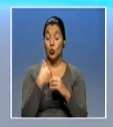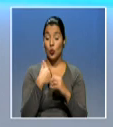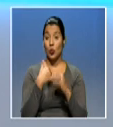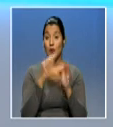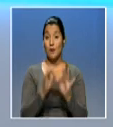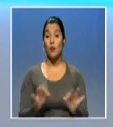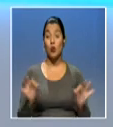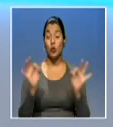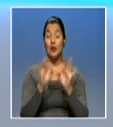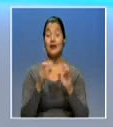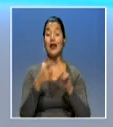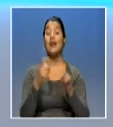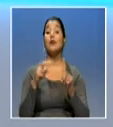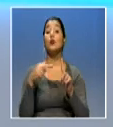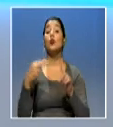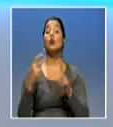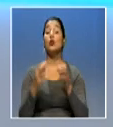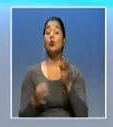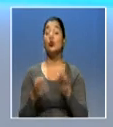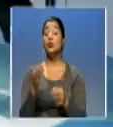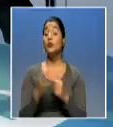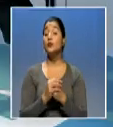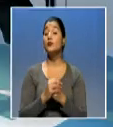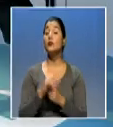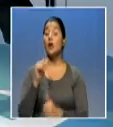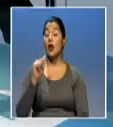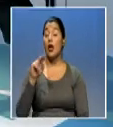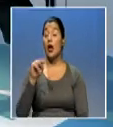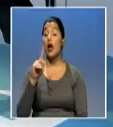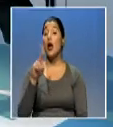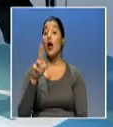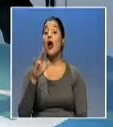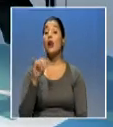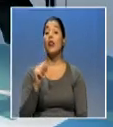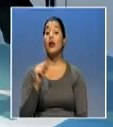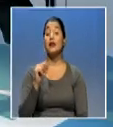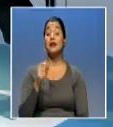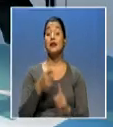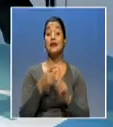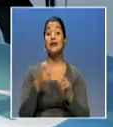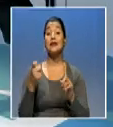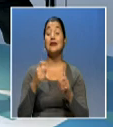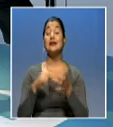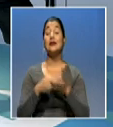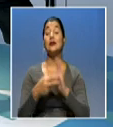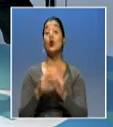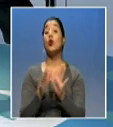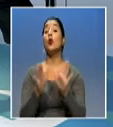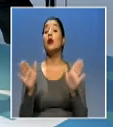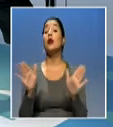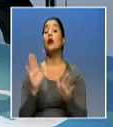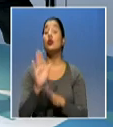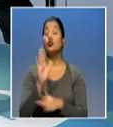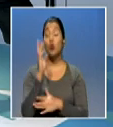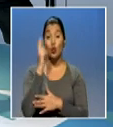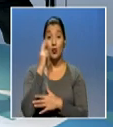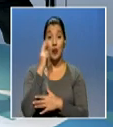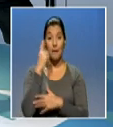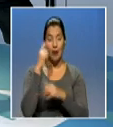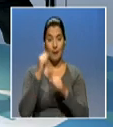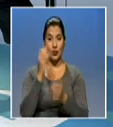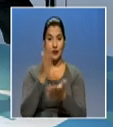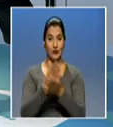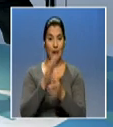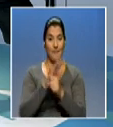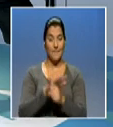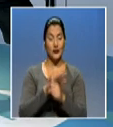jurídica, ni una sola. Don Andrés, en términos generales, esos motivos para quitar esa prisión